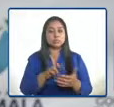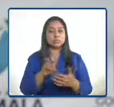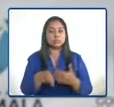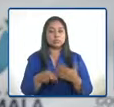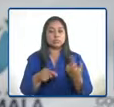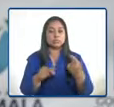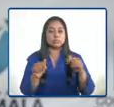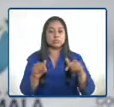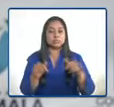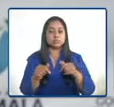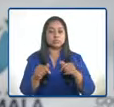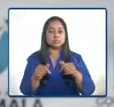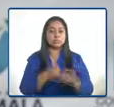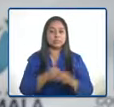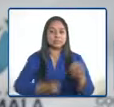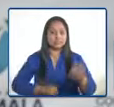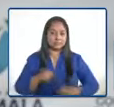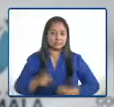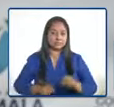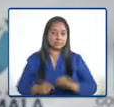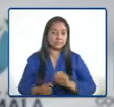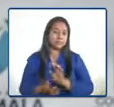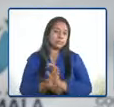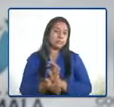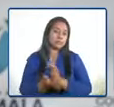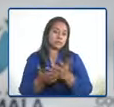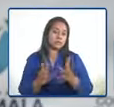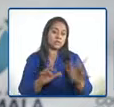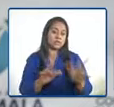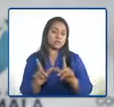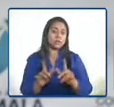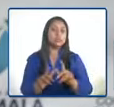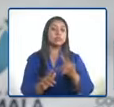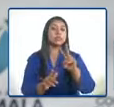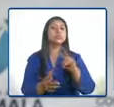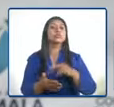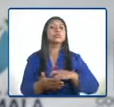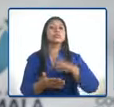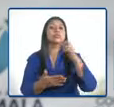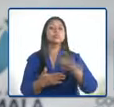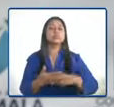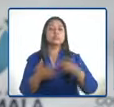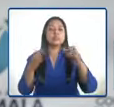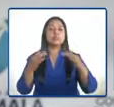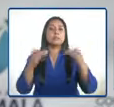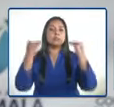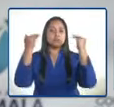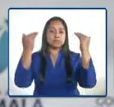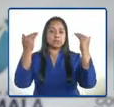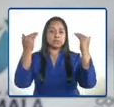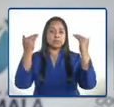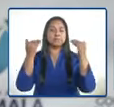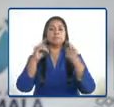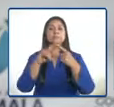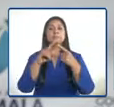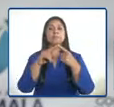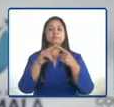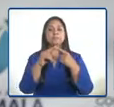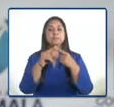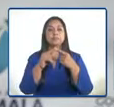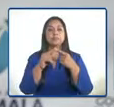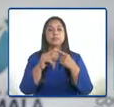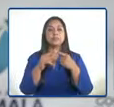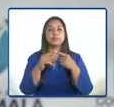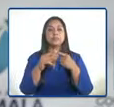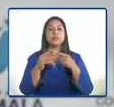año todavía, en el mes de septiembre, esperamos tenerlos listos, dos programas de maestría. El primero, un programa